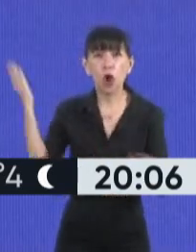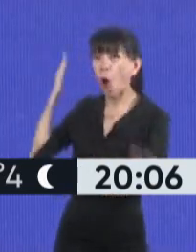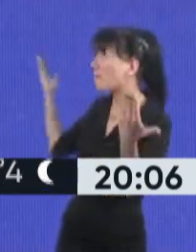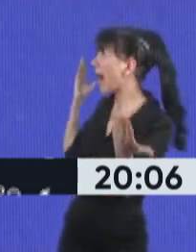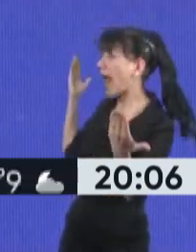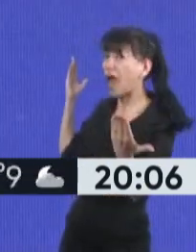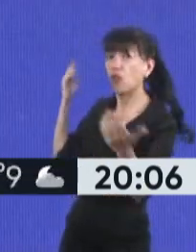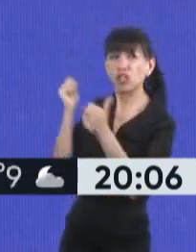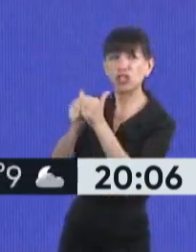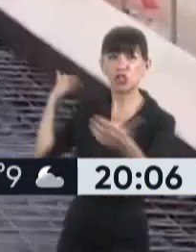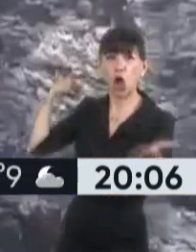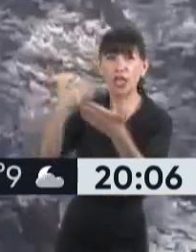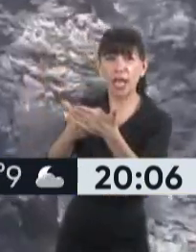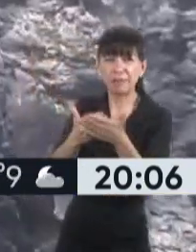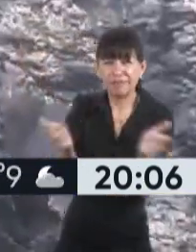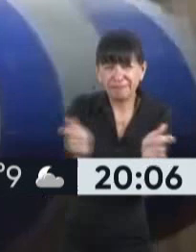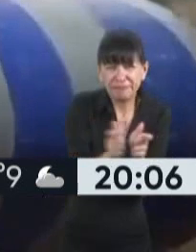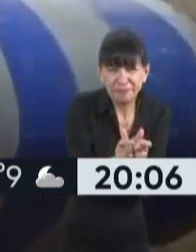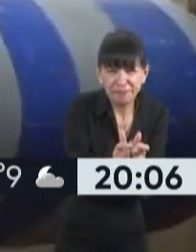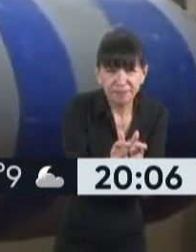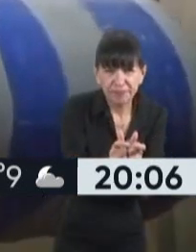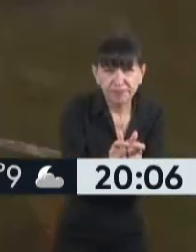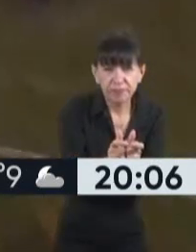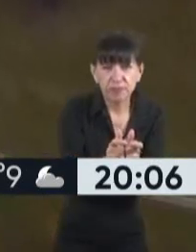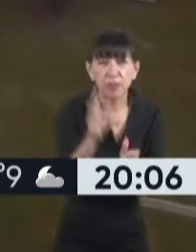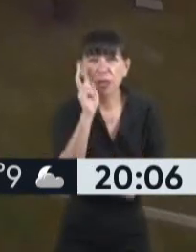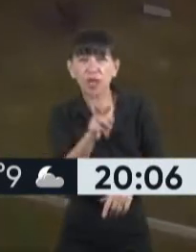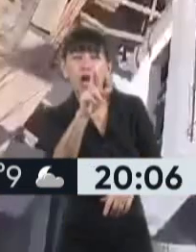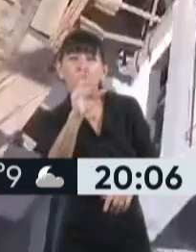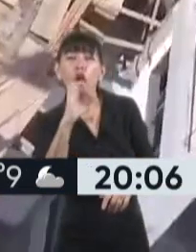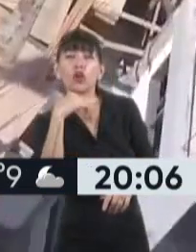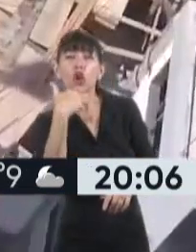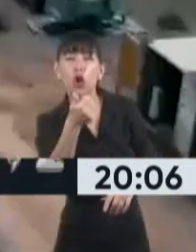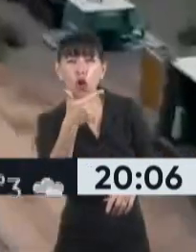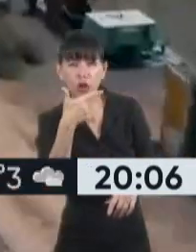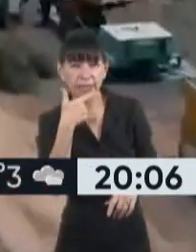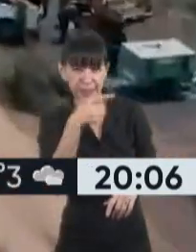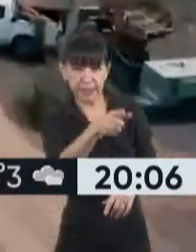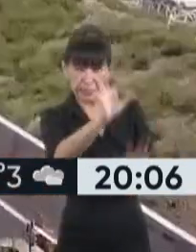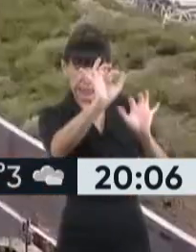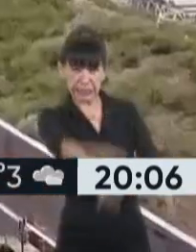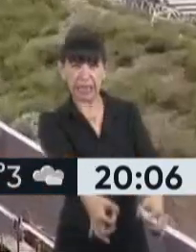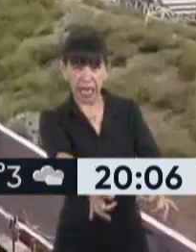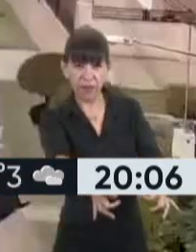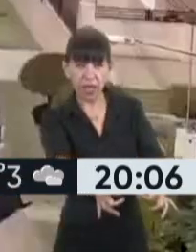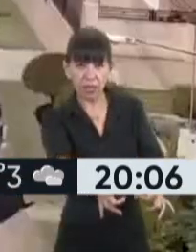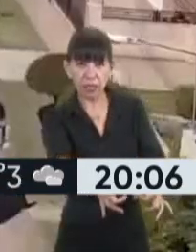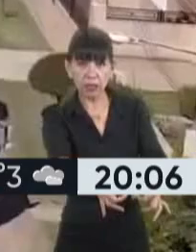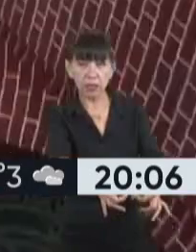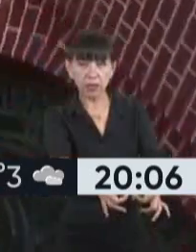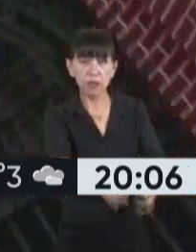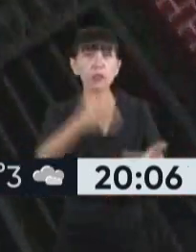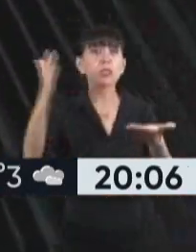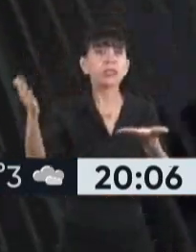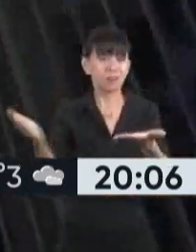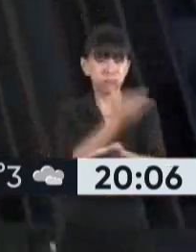Y ahí lo veía Daniel Funes de Roja, ahí está. Daniel no me va a dejar mentir. La capacidad instalada industrial en